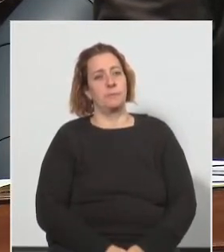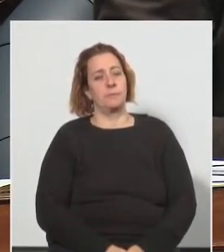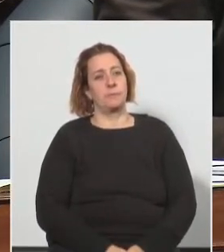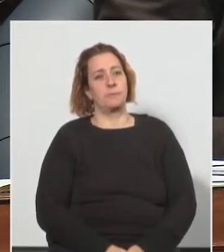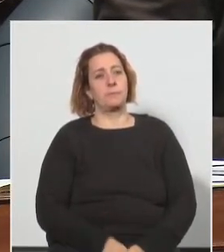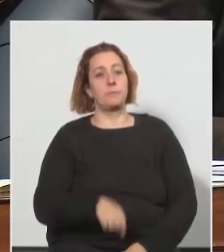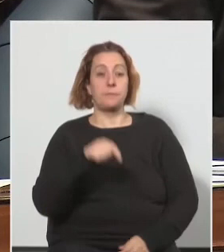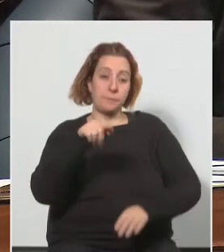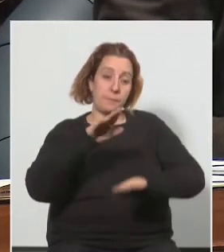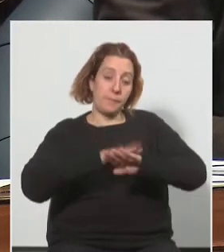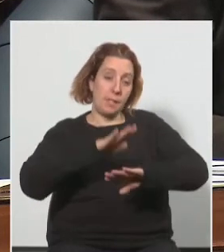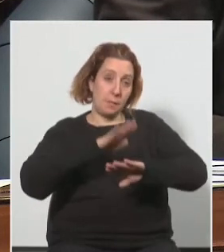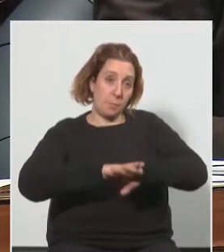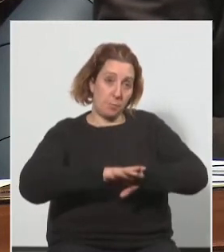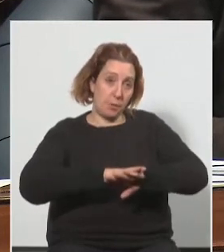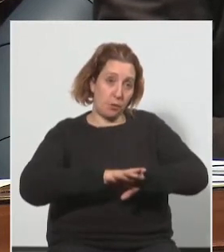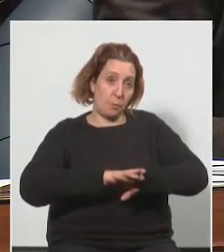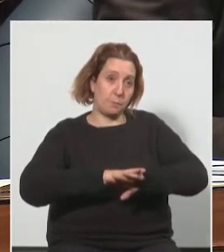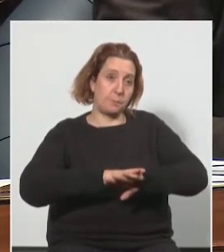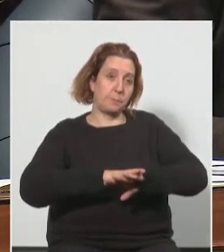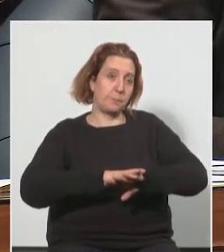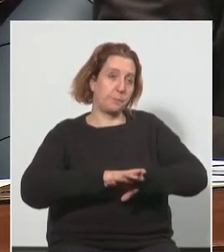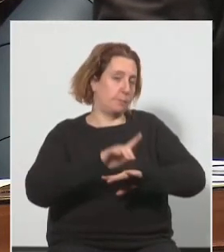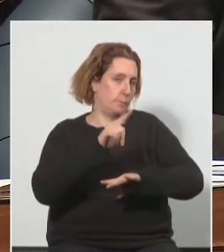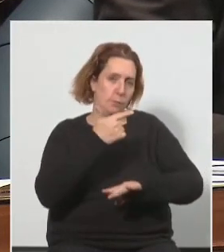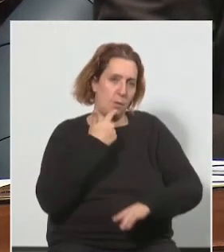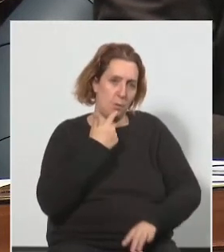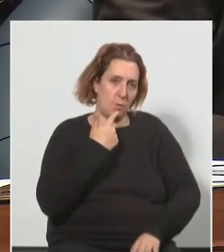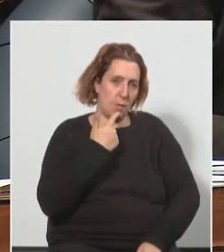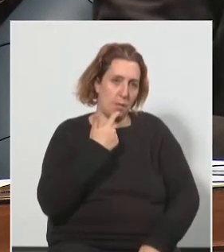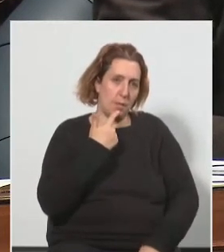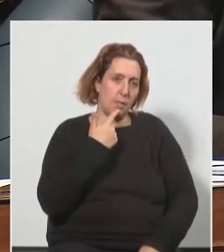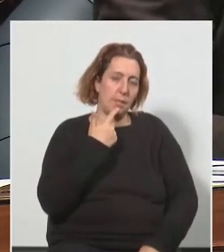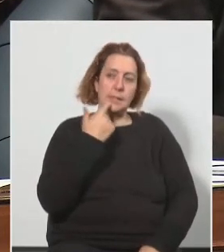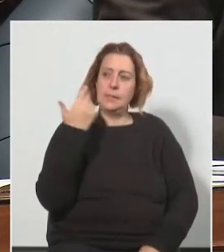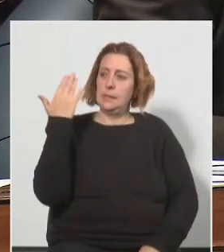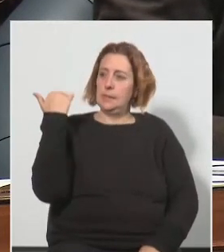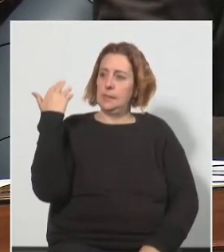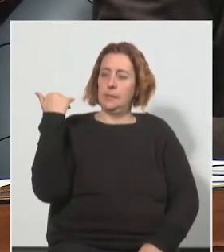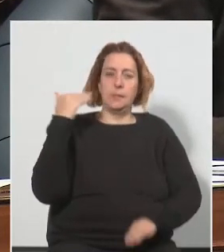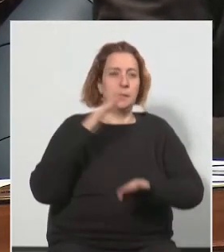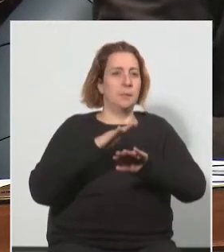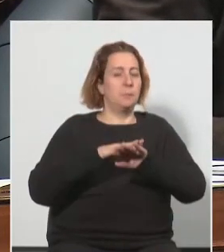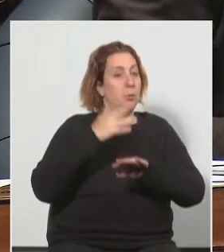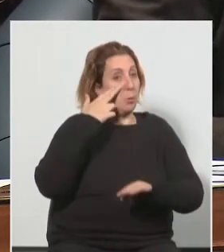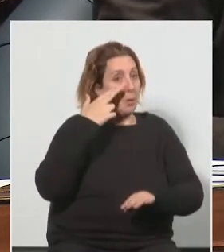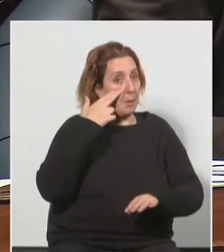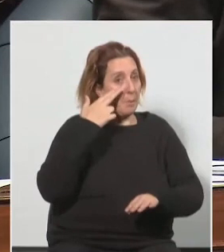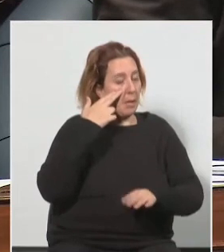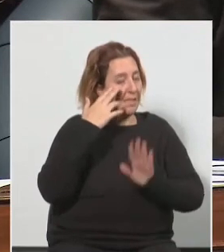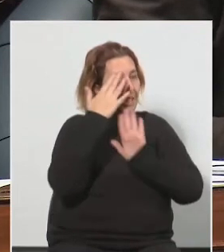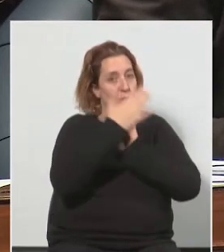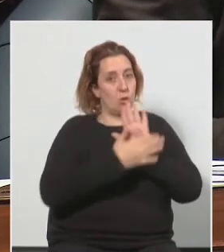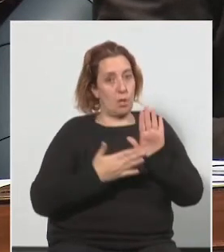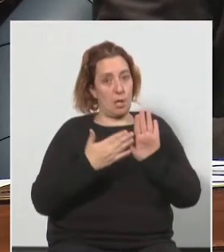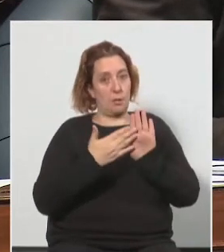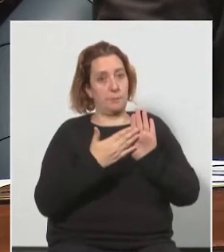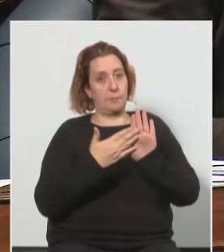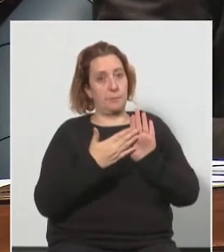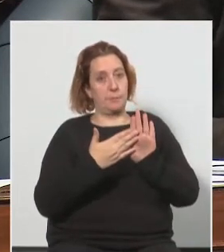A esta altura, no hay dudas de que estamos ante un problema